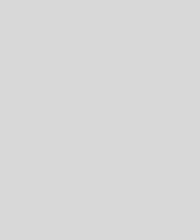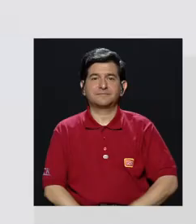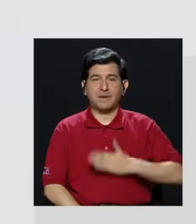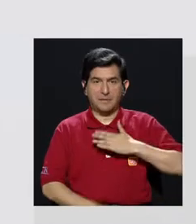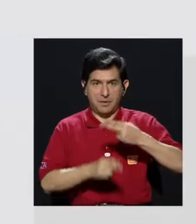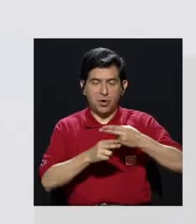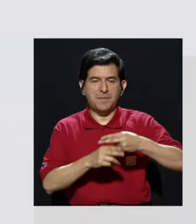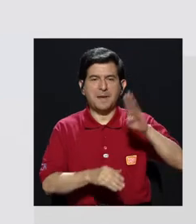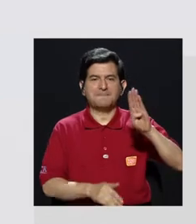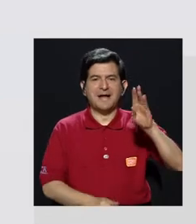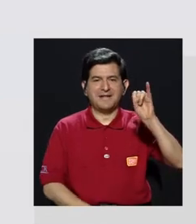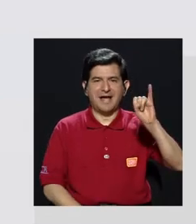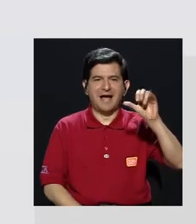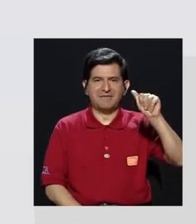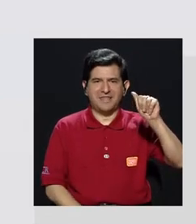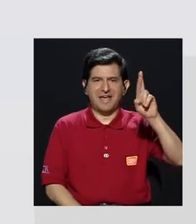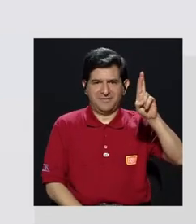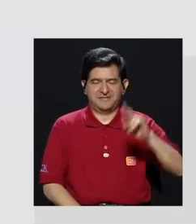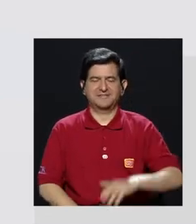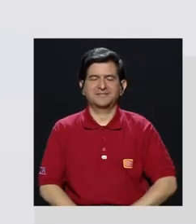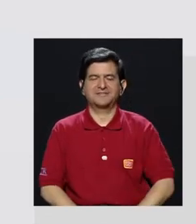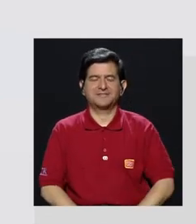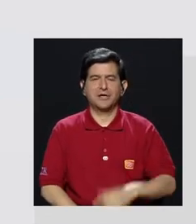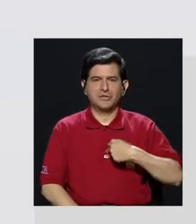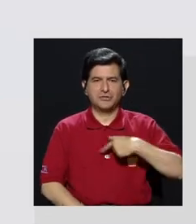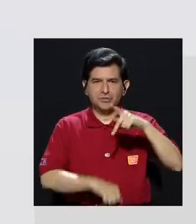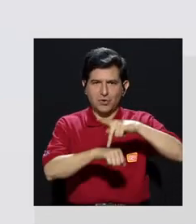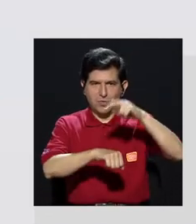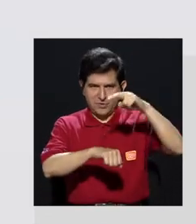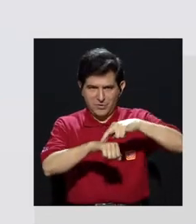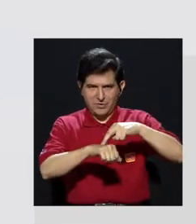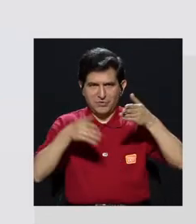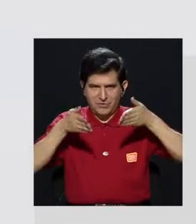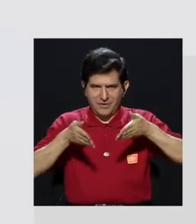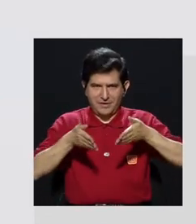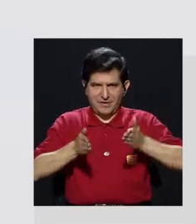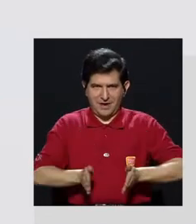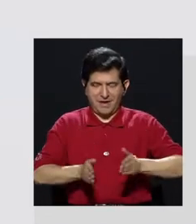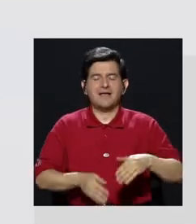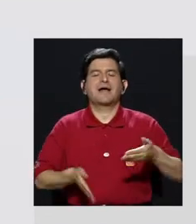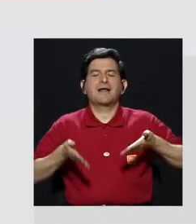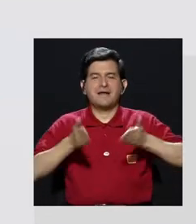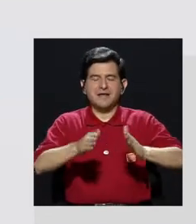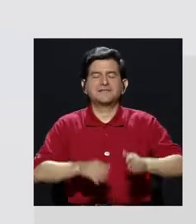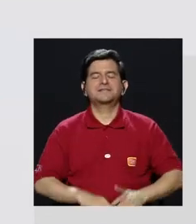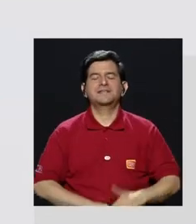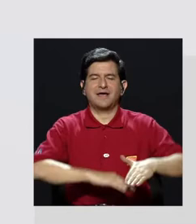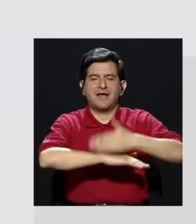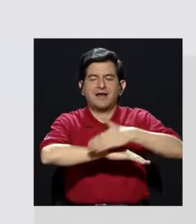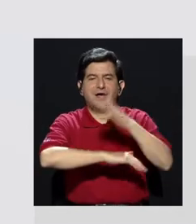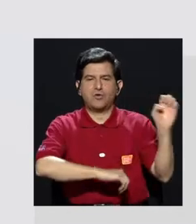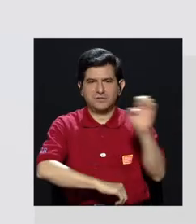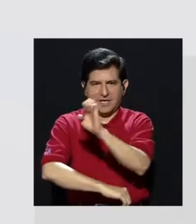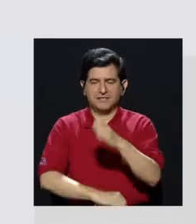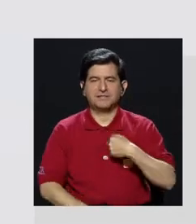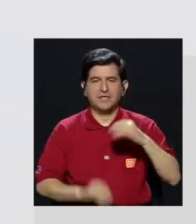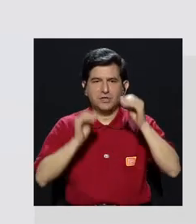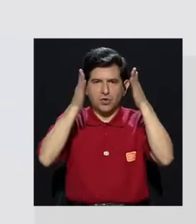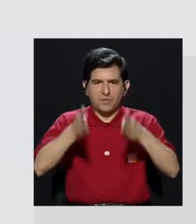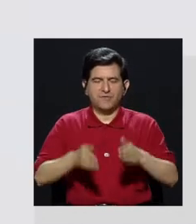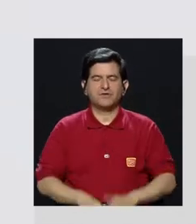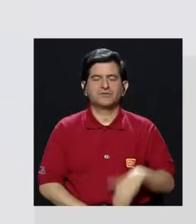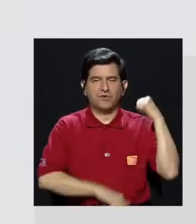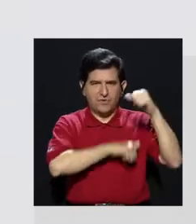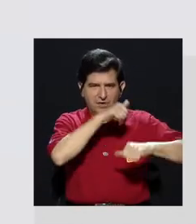mi nombre es bárbara idalis abadía rezar soy puertorriqueño no siempre ando en la costa de este de puerto rico y soy profesora de antropología